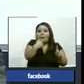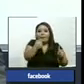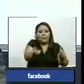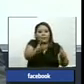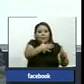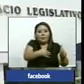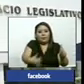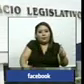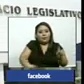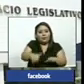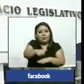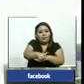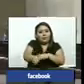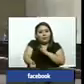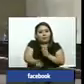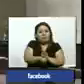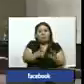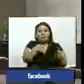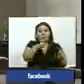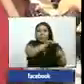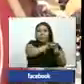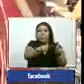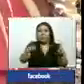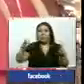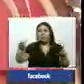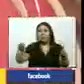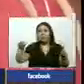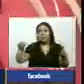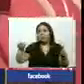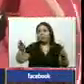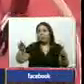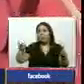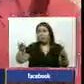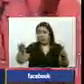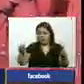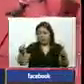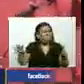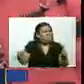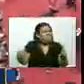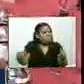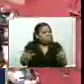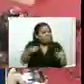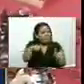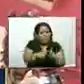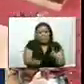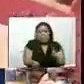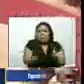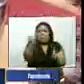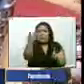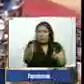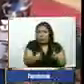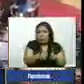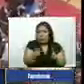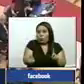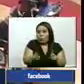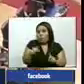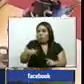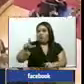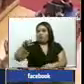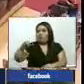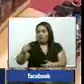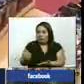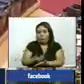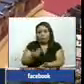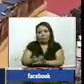Estado. Nos referimos a Mario Ponce, quien va a asumir a partir de los próximos días. Él es licenciado en Contaduría